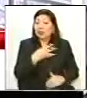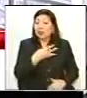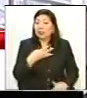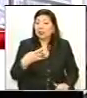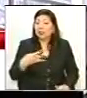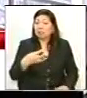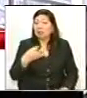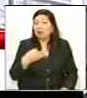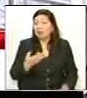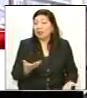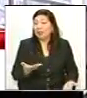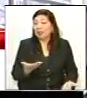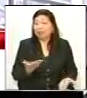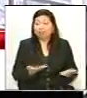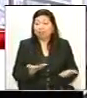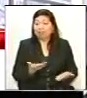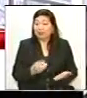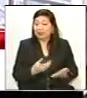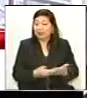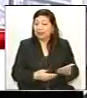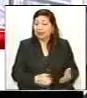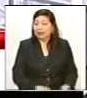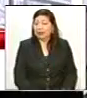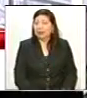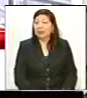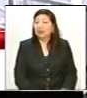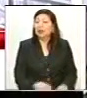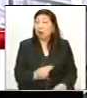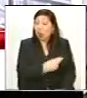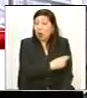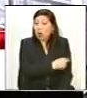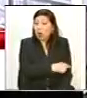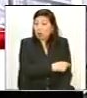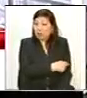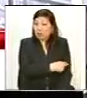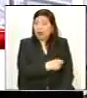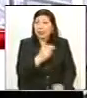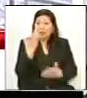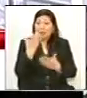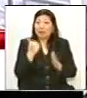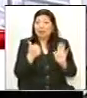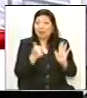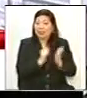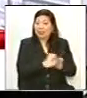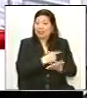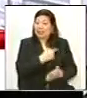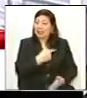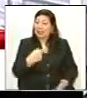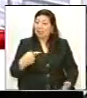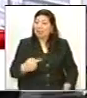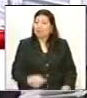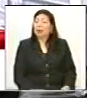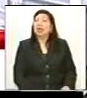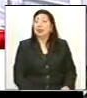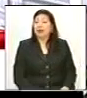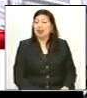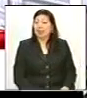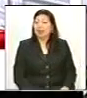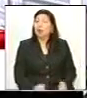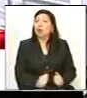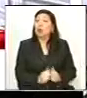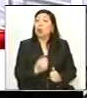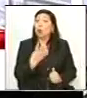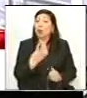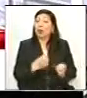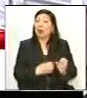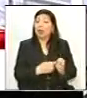La verdad es que todavía no alcanzamos el estándar. En el caso de los hospitales de Piura nos demoramos 6 semanas. Y en 6 semanas, con